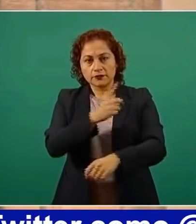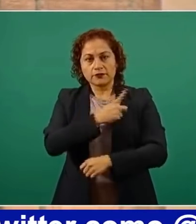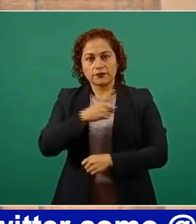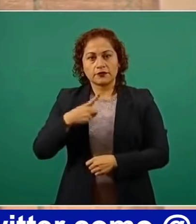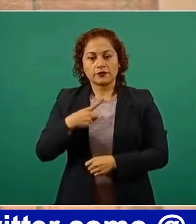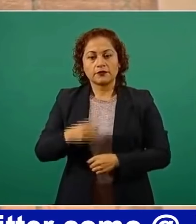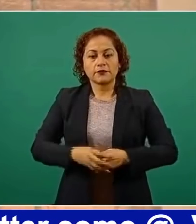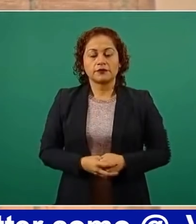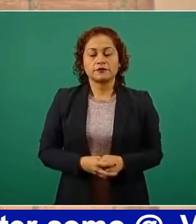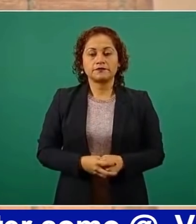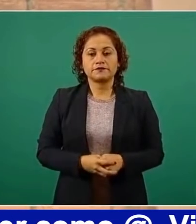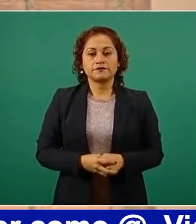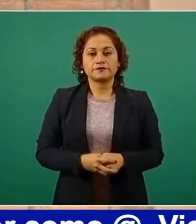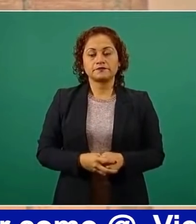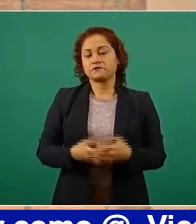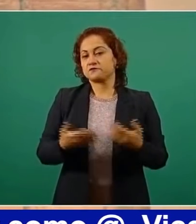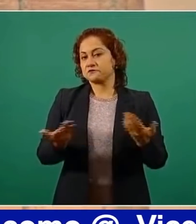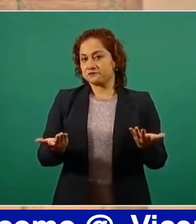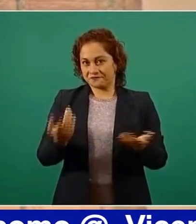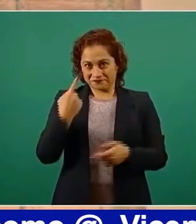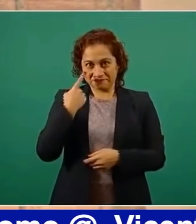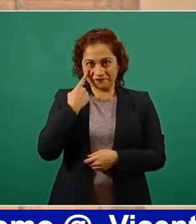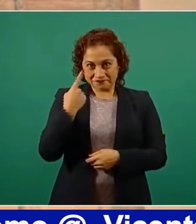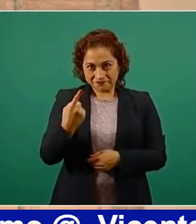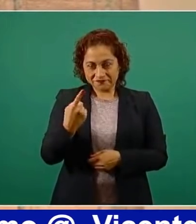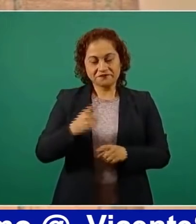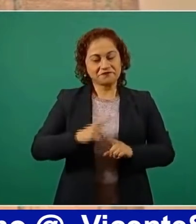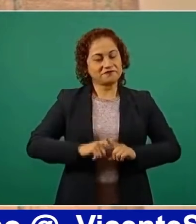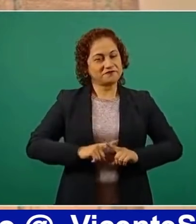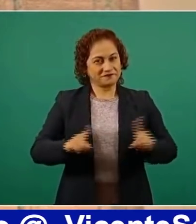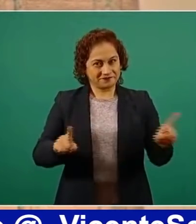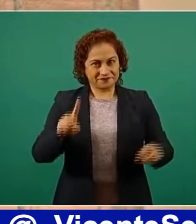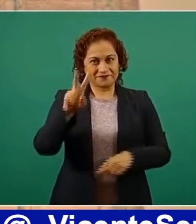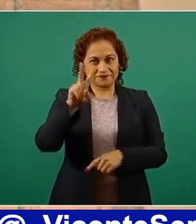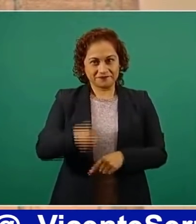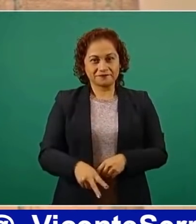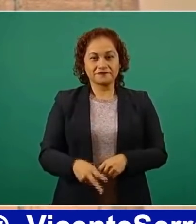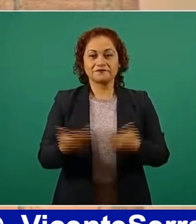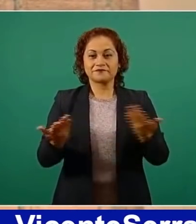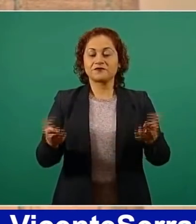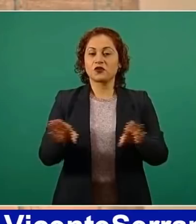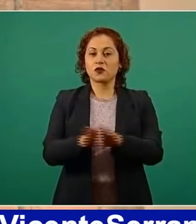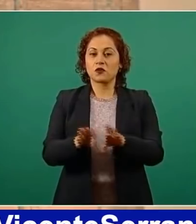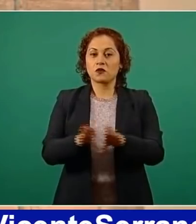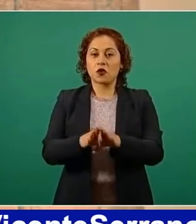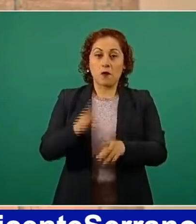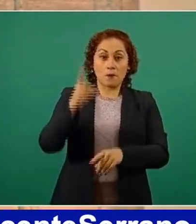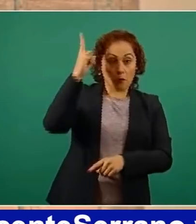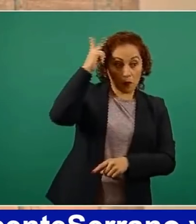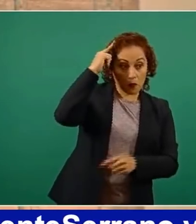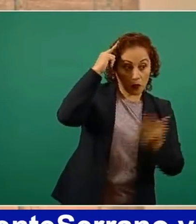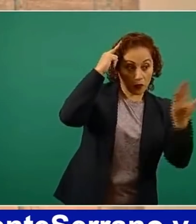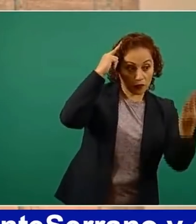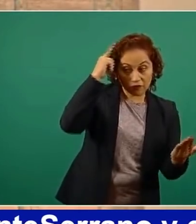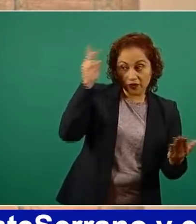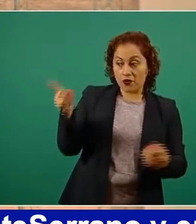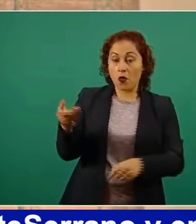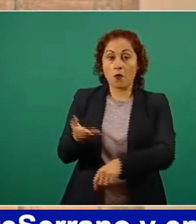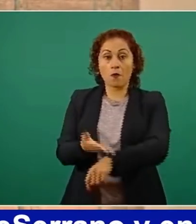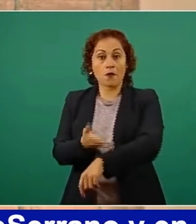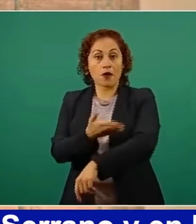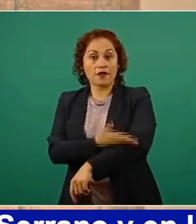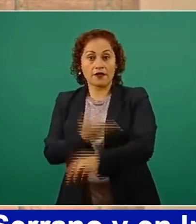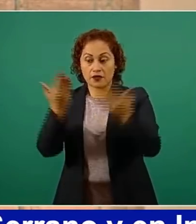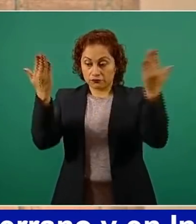La diferencia abismal entre Madero y Porfirio Díaz la describe